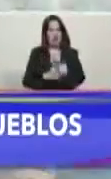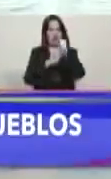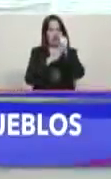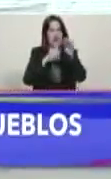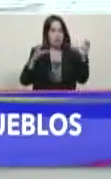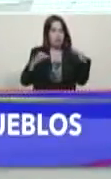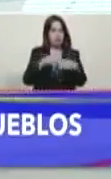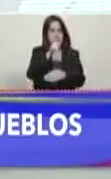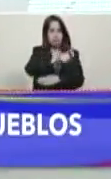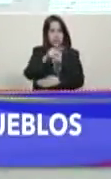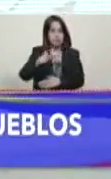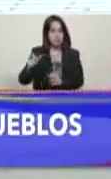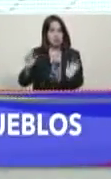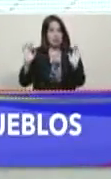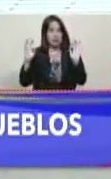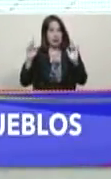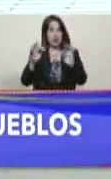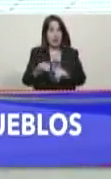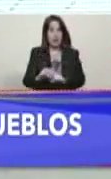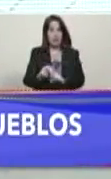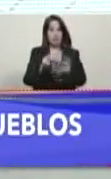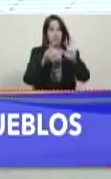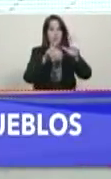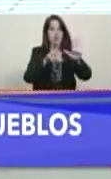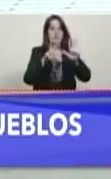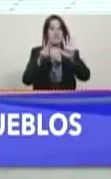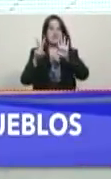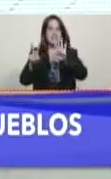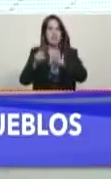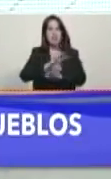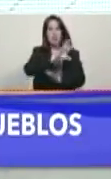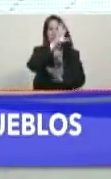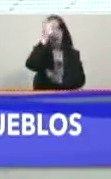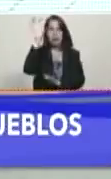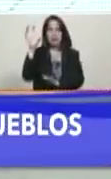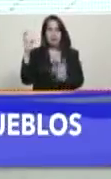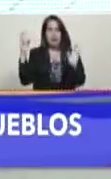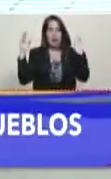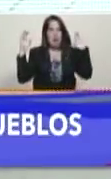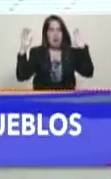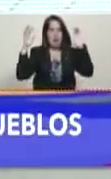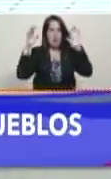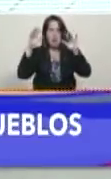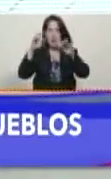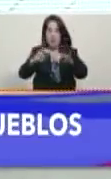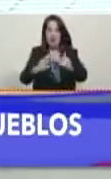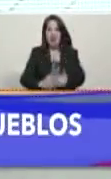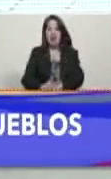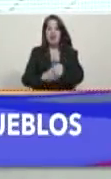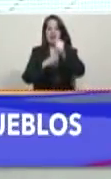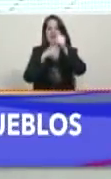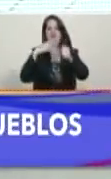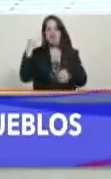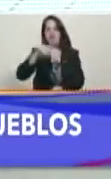delegadas de 87 países líderes verdaderos